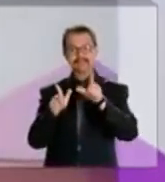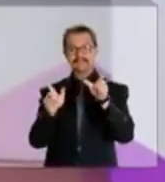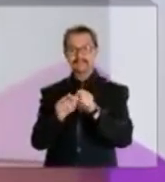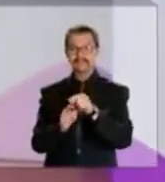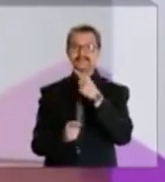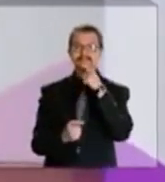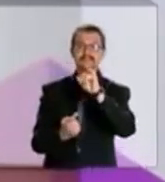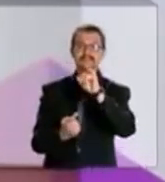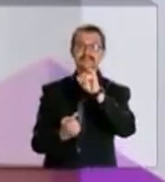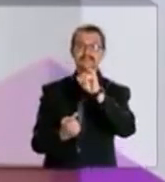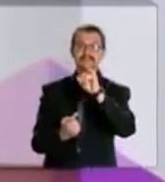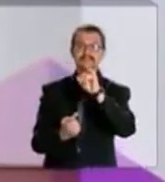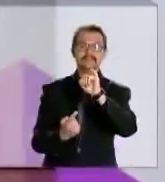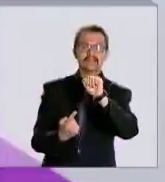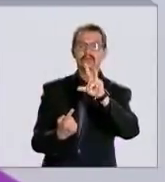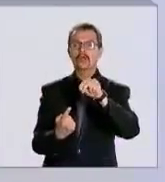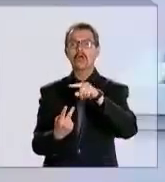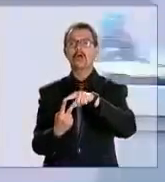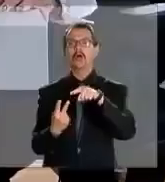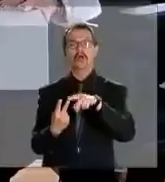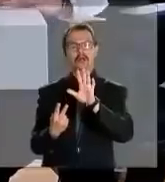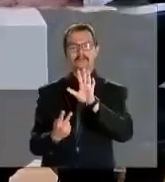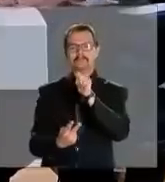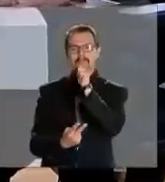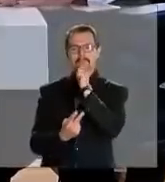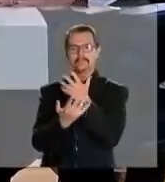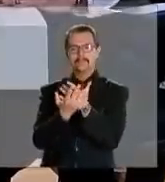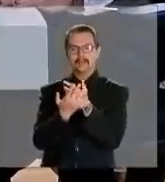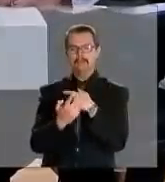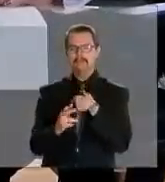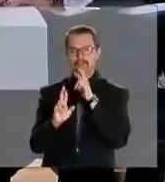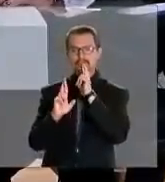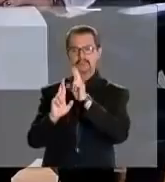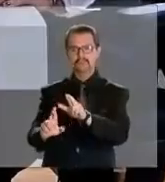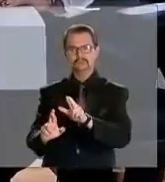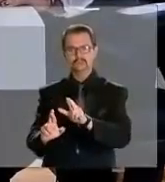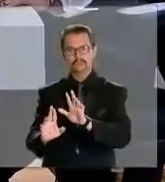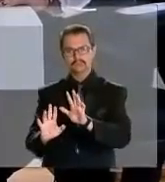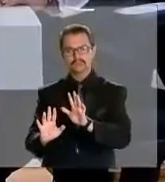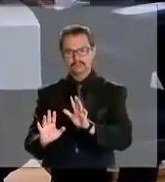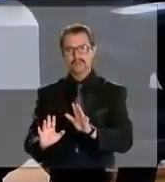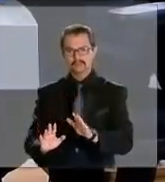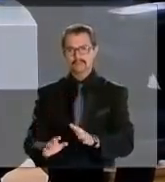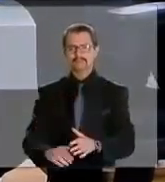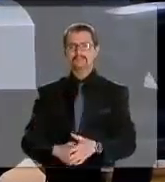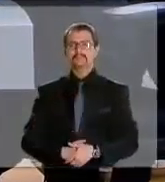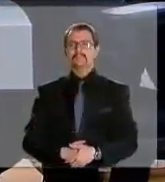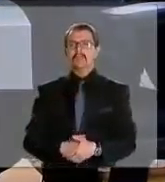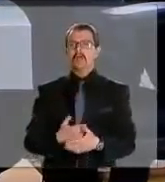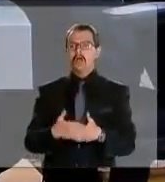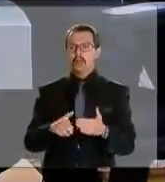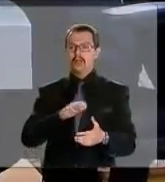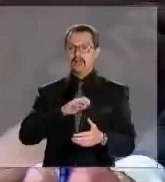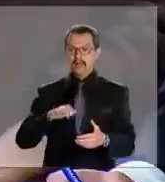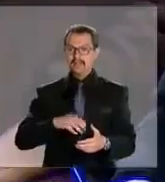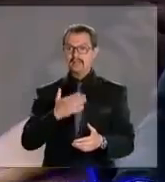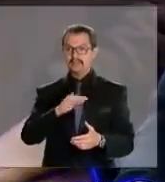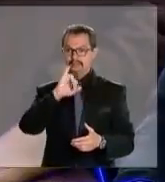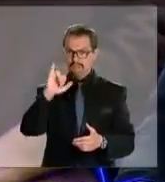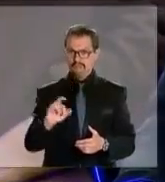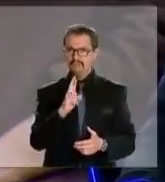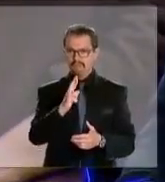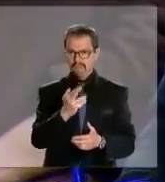contexto muchas gracias neto rodríguez calderón bueno vamos con el candidato